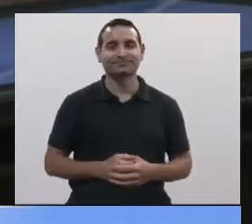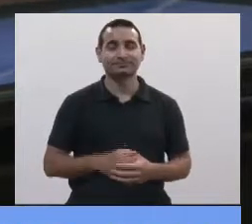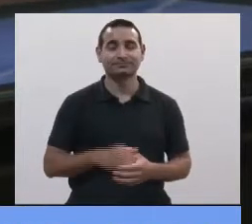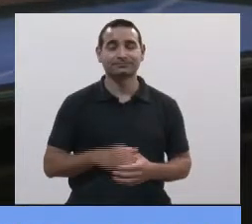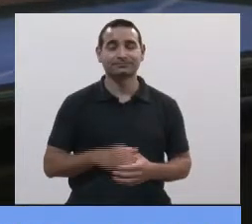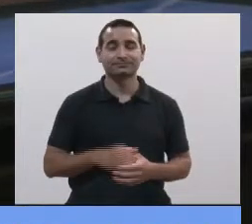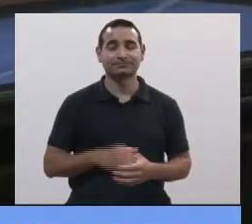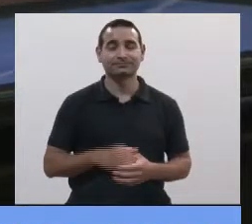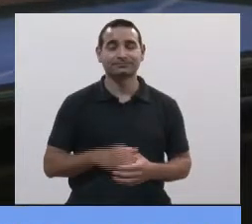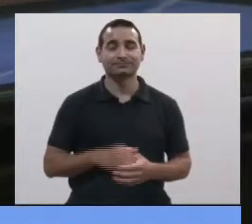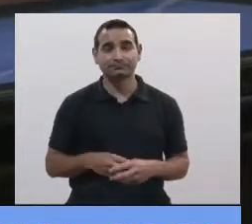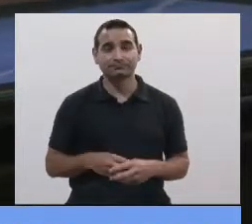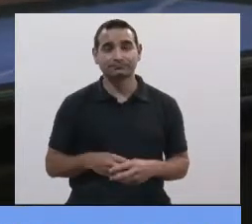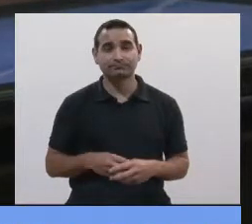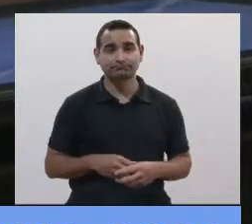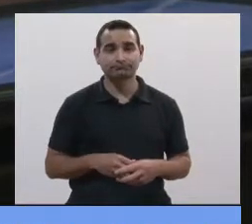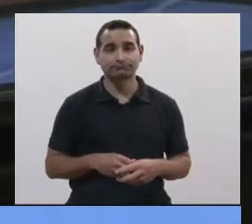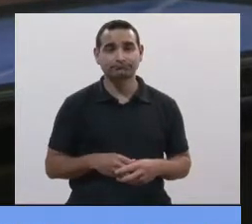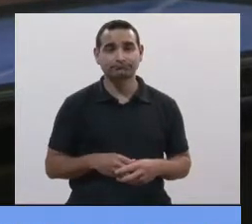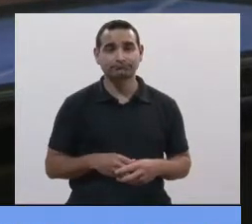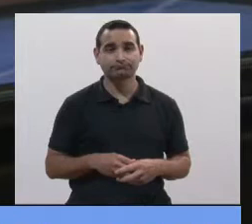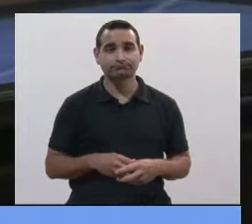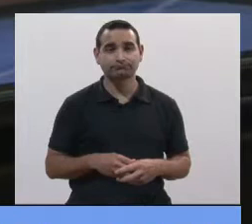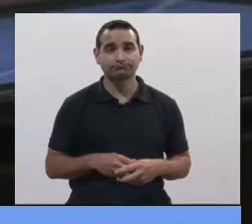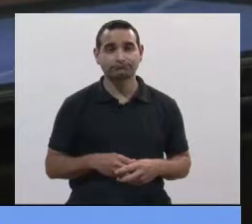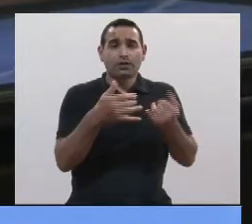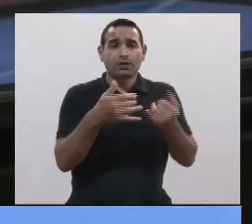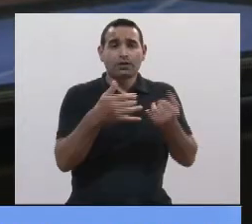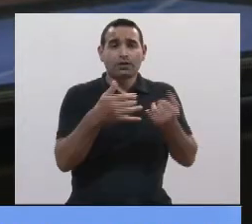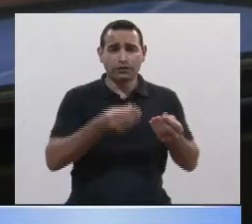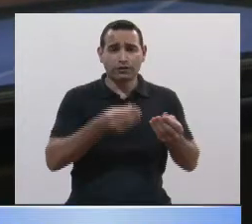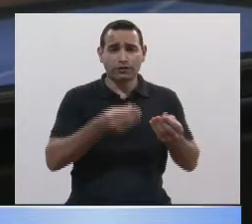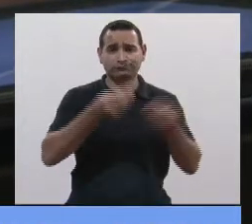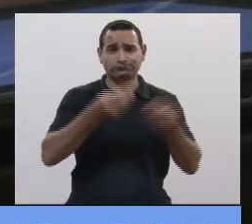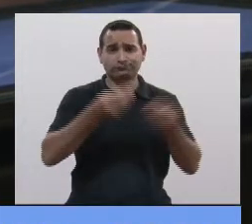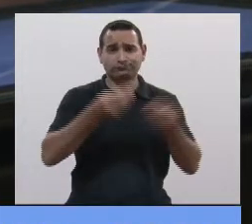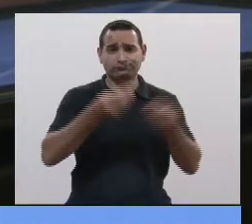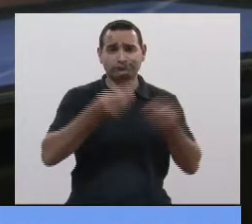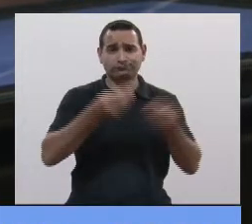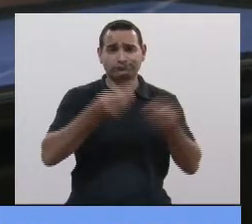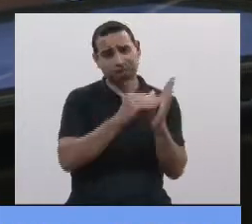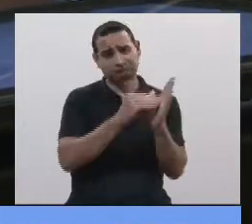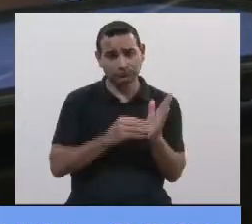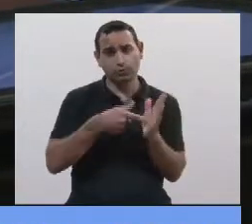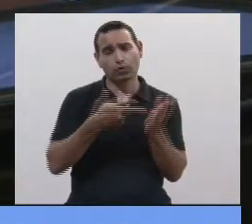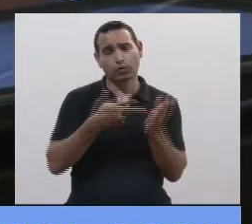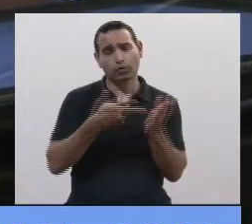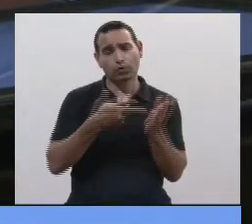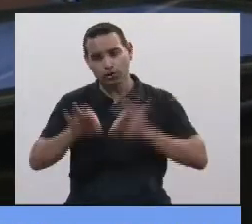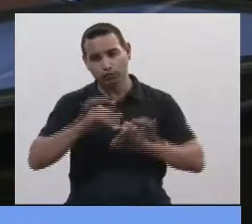Todas las variables que este presupuesto o este proyecto de